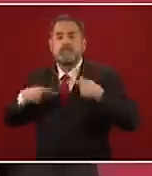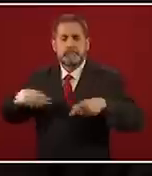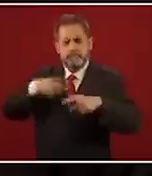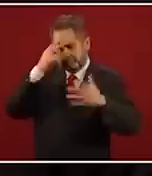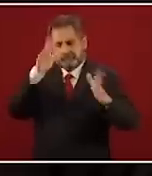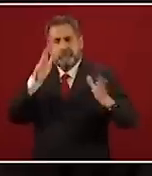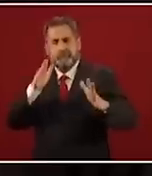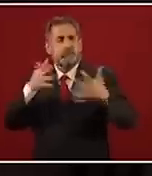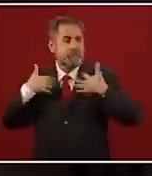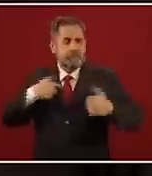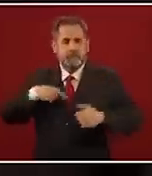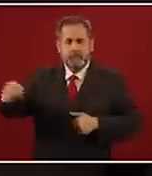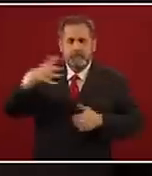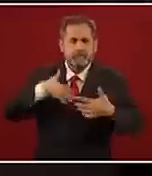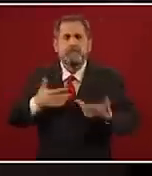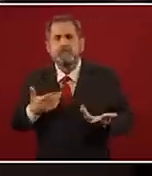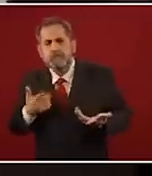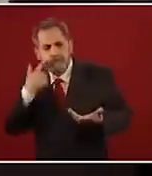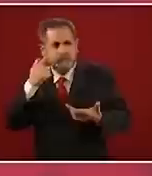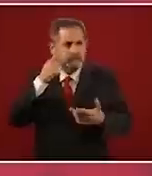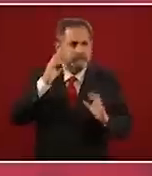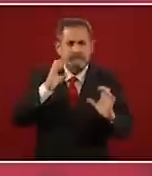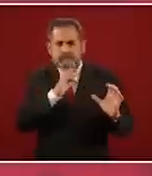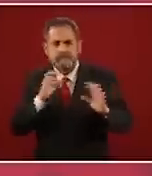Hay más conciencia política ahora que nunca.